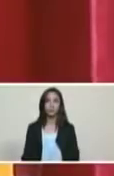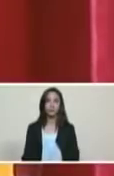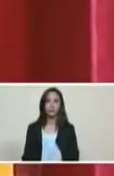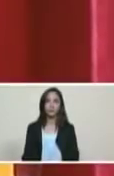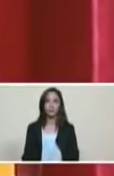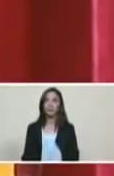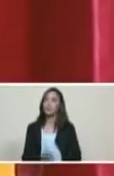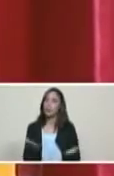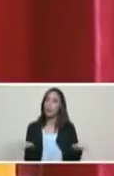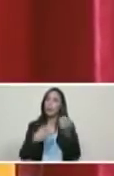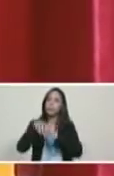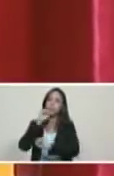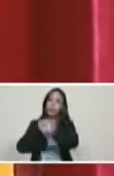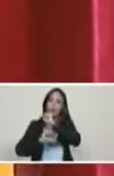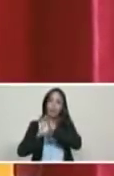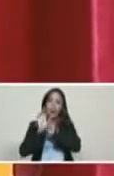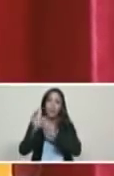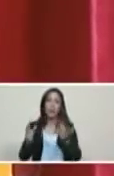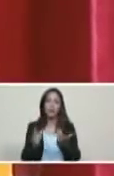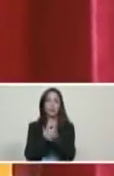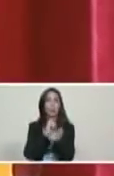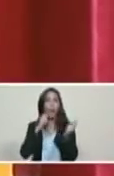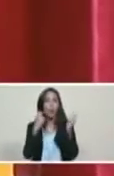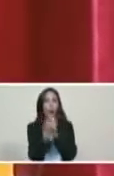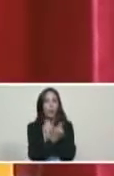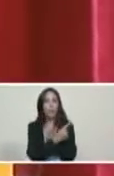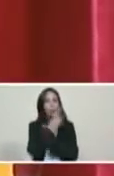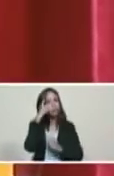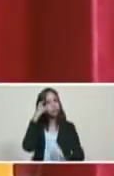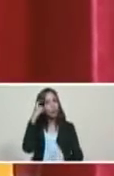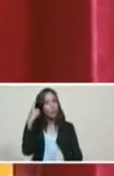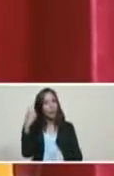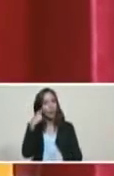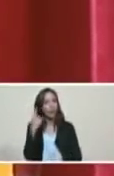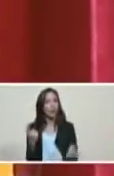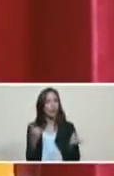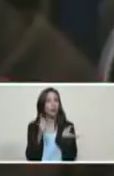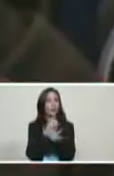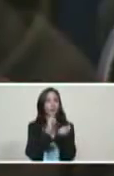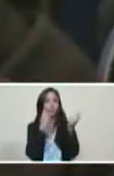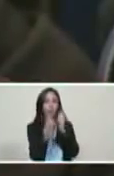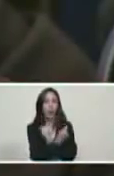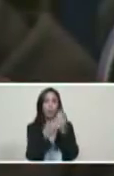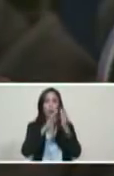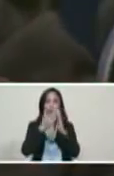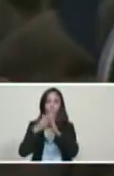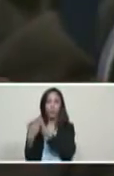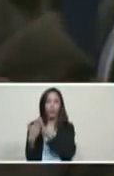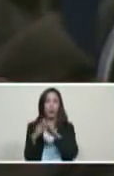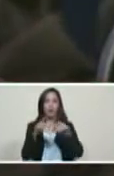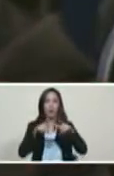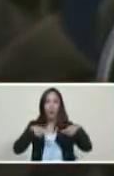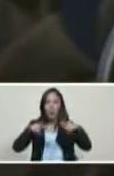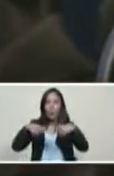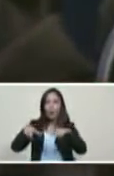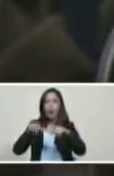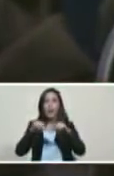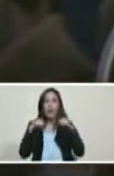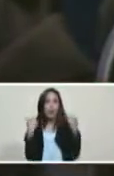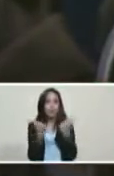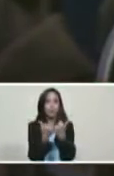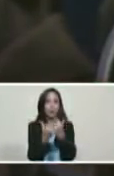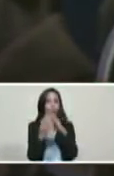Seguiremos luchando por la transformación pedagógica en cada espacio y comunidad, desde la coyuntura que vivimos,